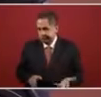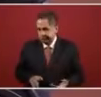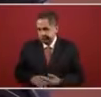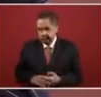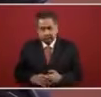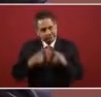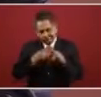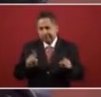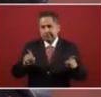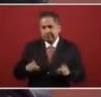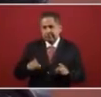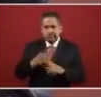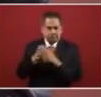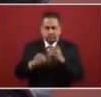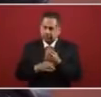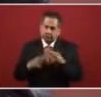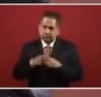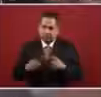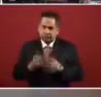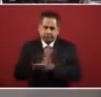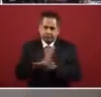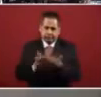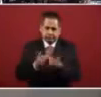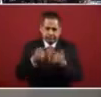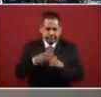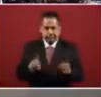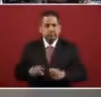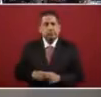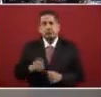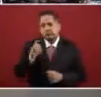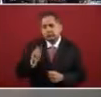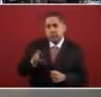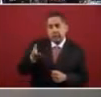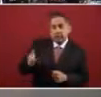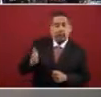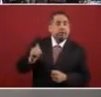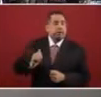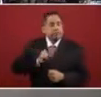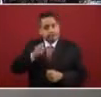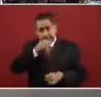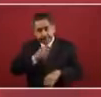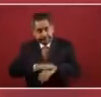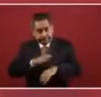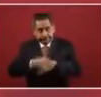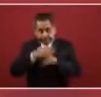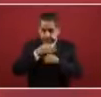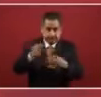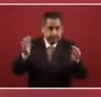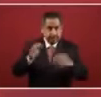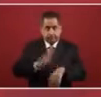Es otra cosa diferente. Incluso aprovecho para